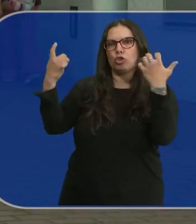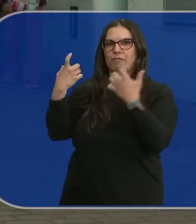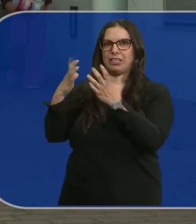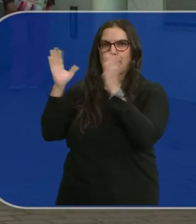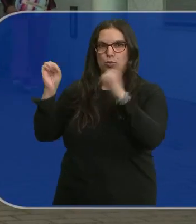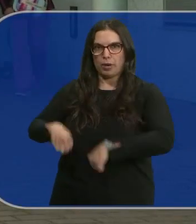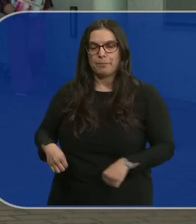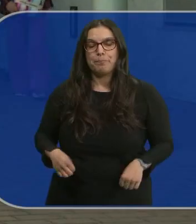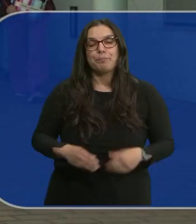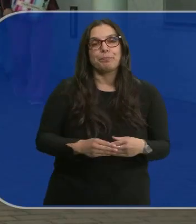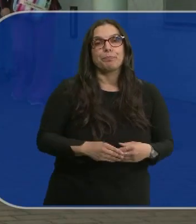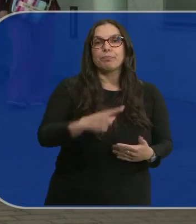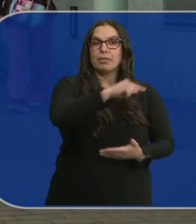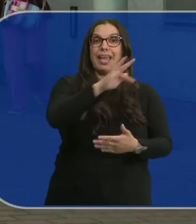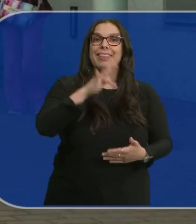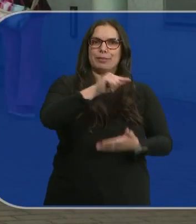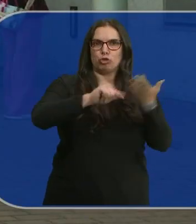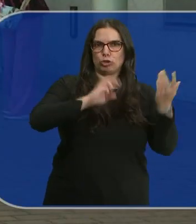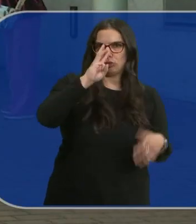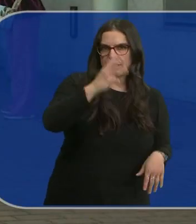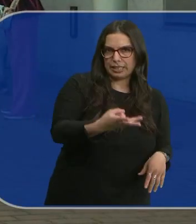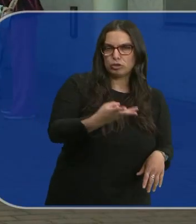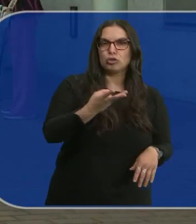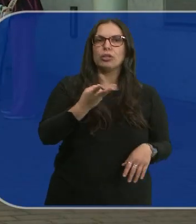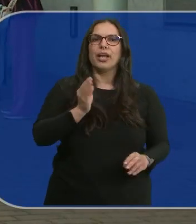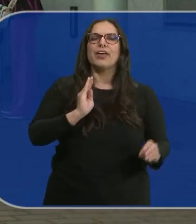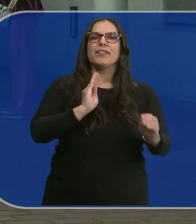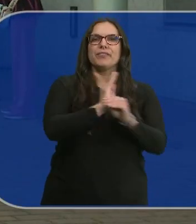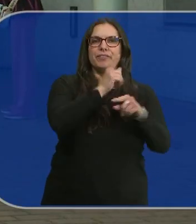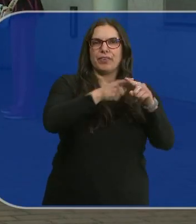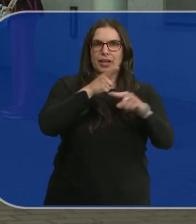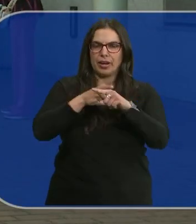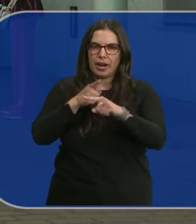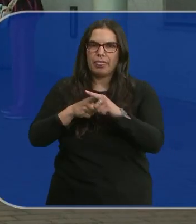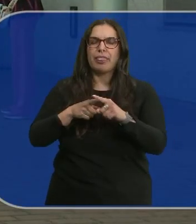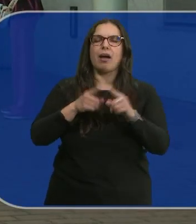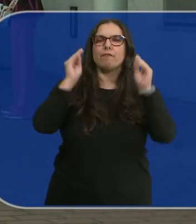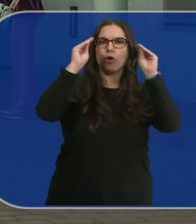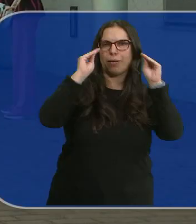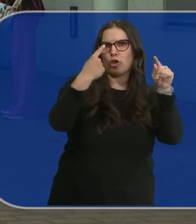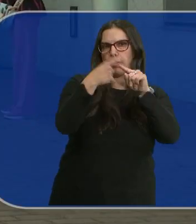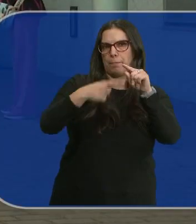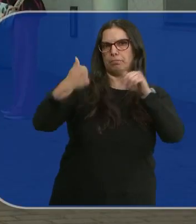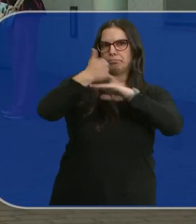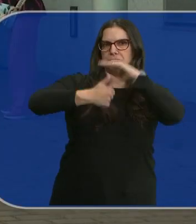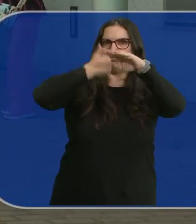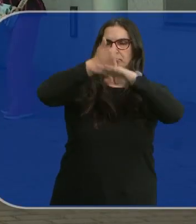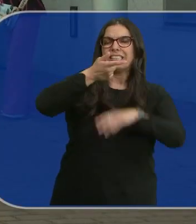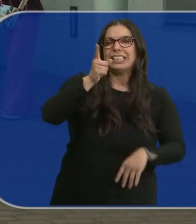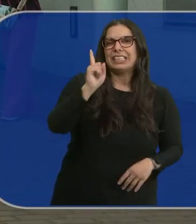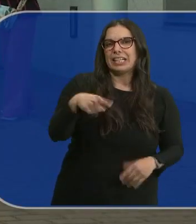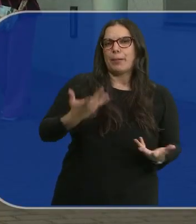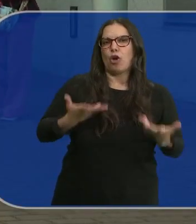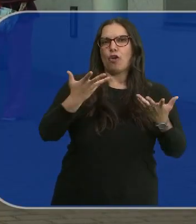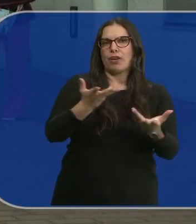Autonómicas. Esto a mayores del contrato de 3 años, de financiarles diferentes formaciones de posgrado y facilitarles que participen